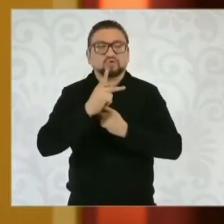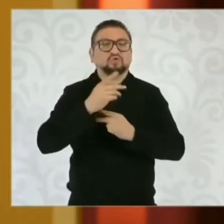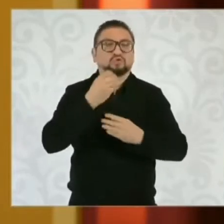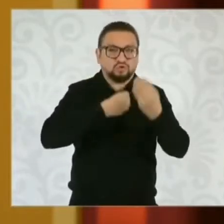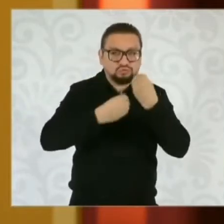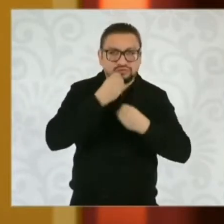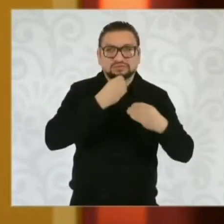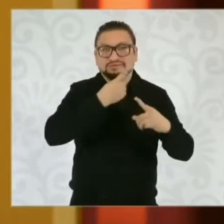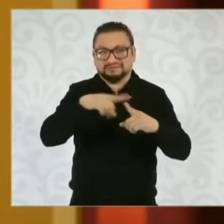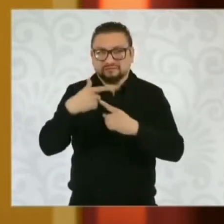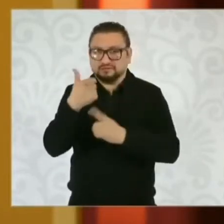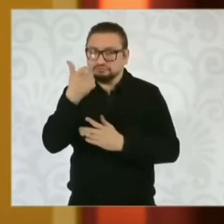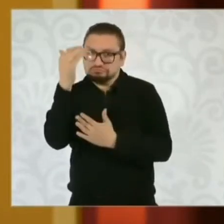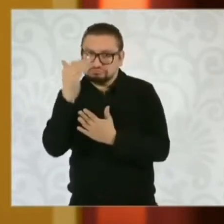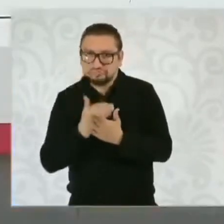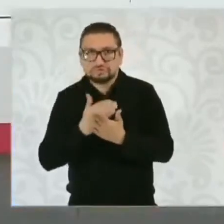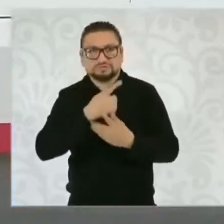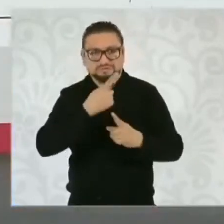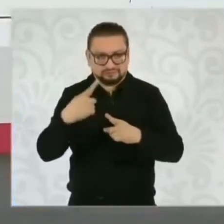bajo costo,